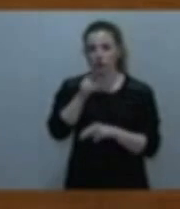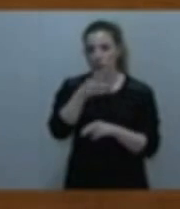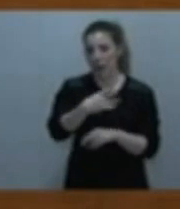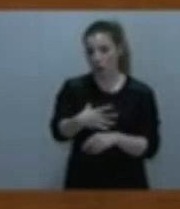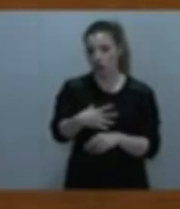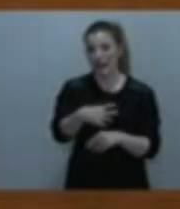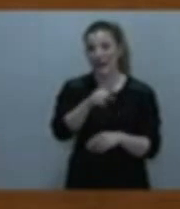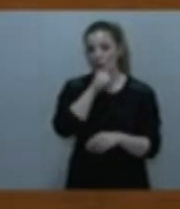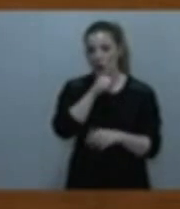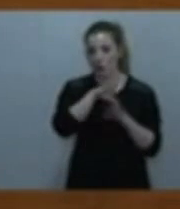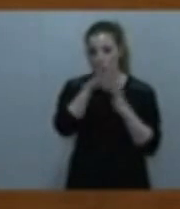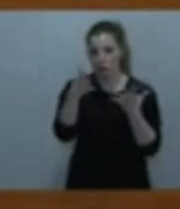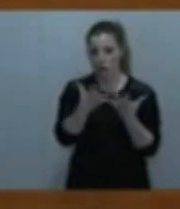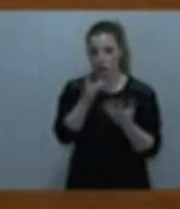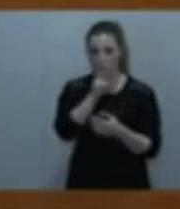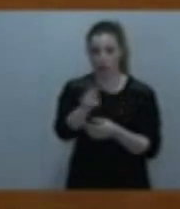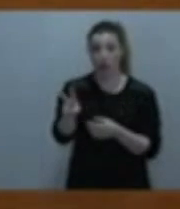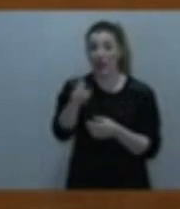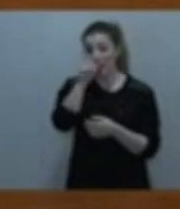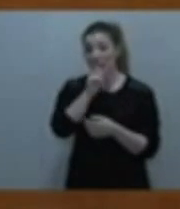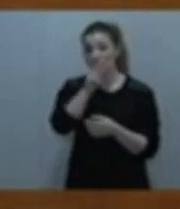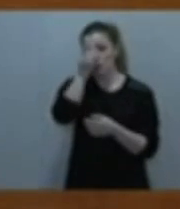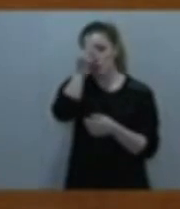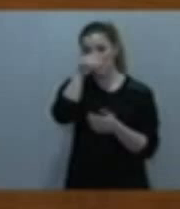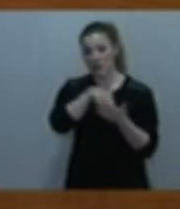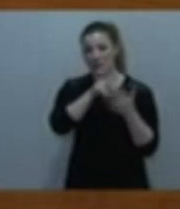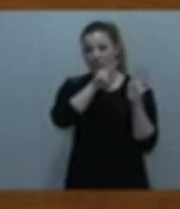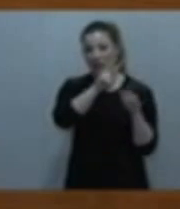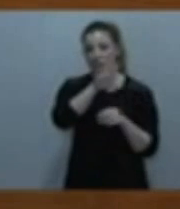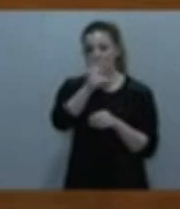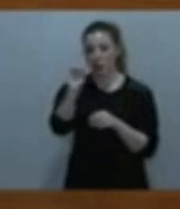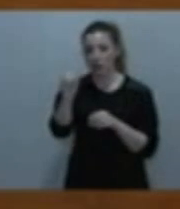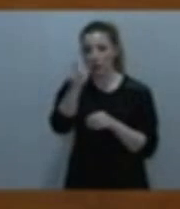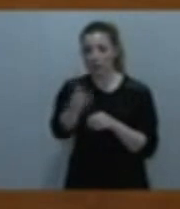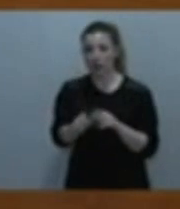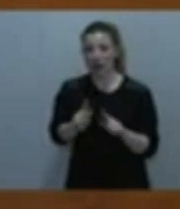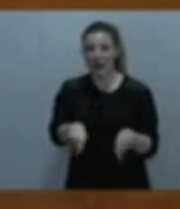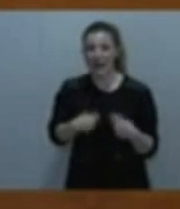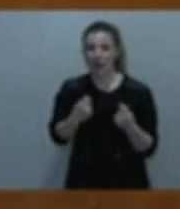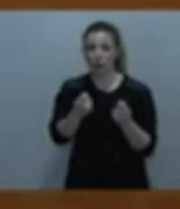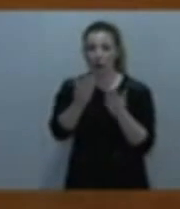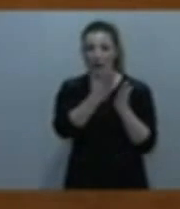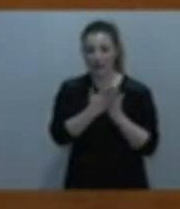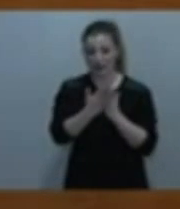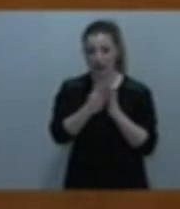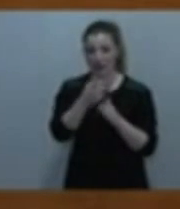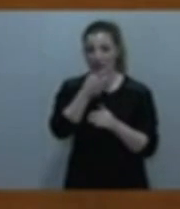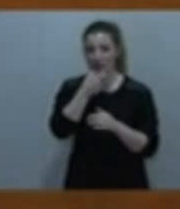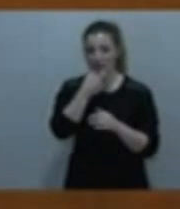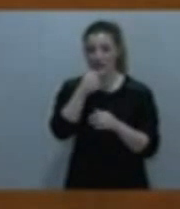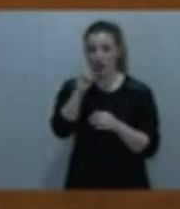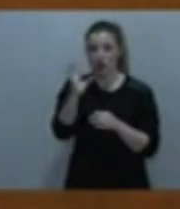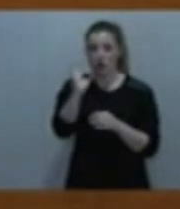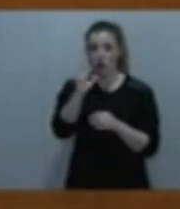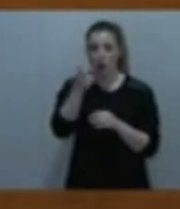Mundo. Cuando en el año 1790 el naturalista inglés John Latham viajó a